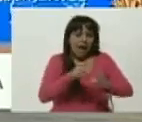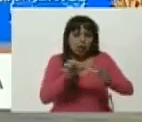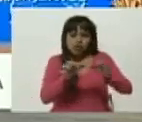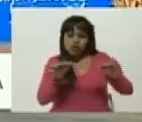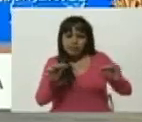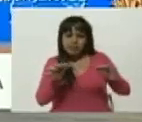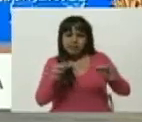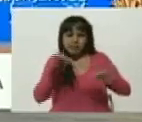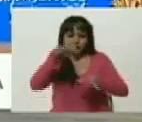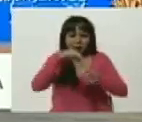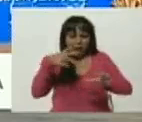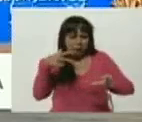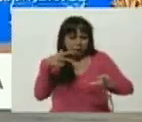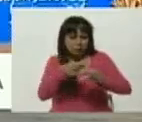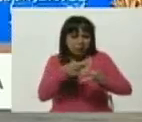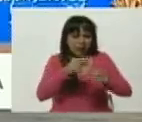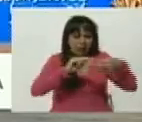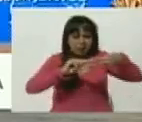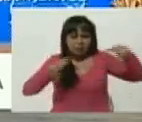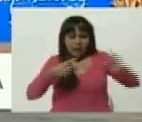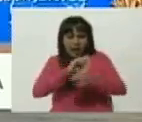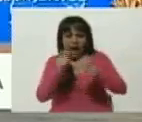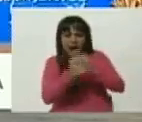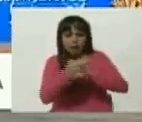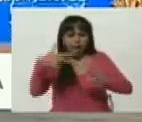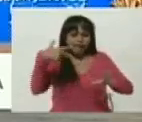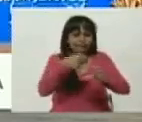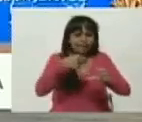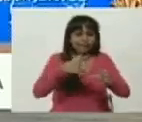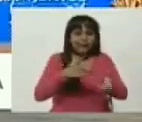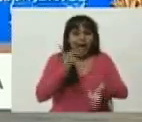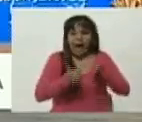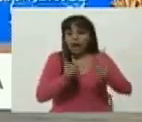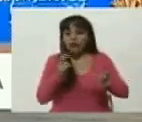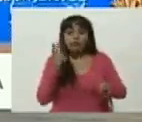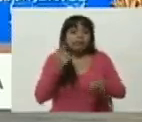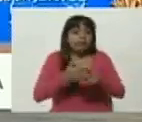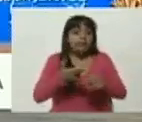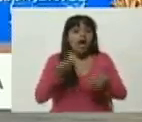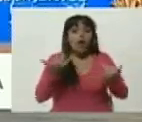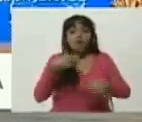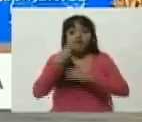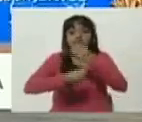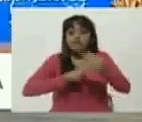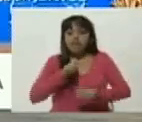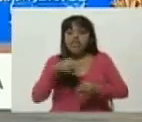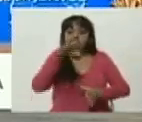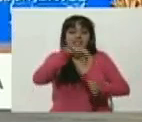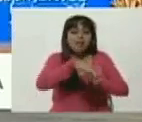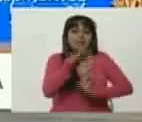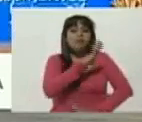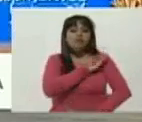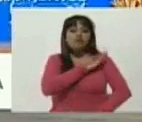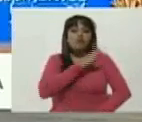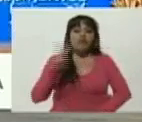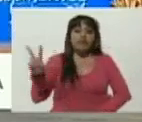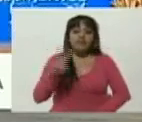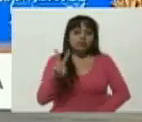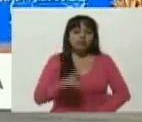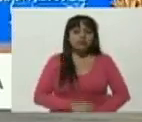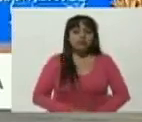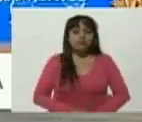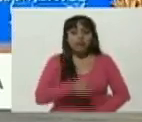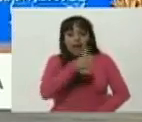puyá. Si era una semilla puyá, ¿no? Ahora estamos produciendo la semilla y cada